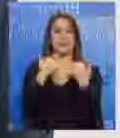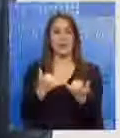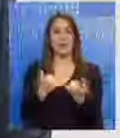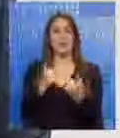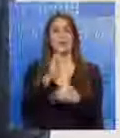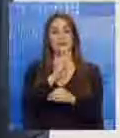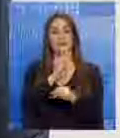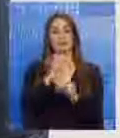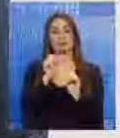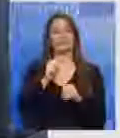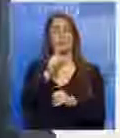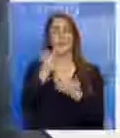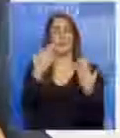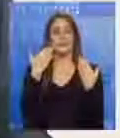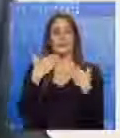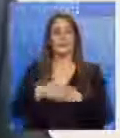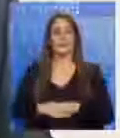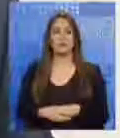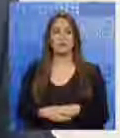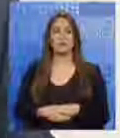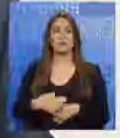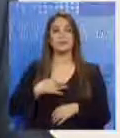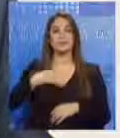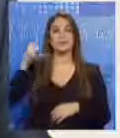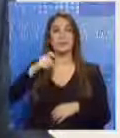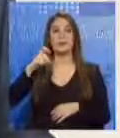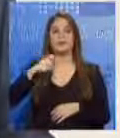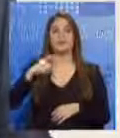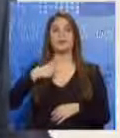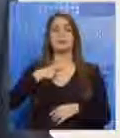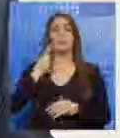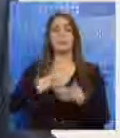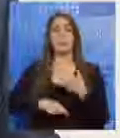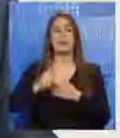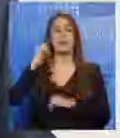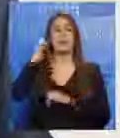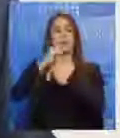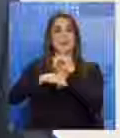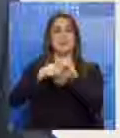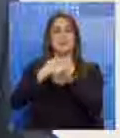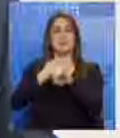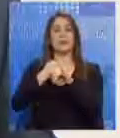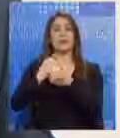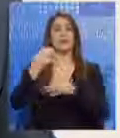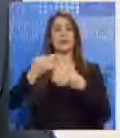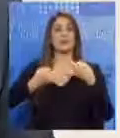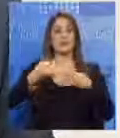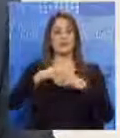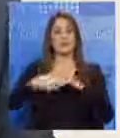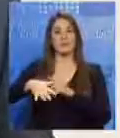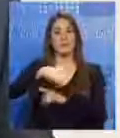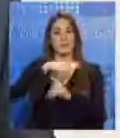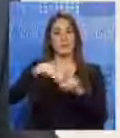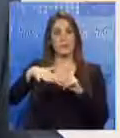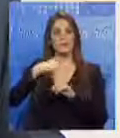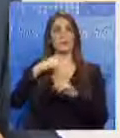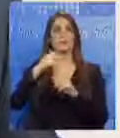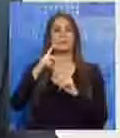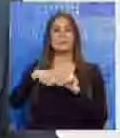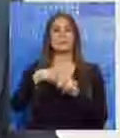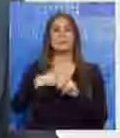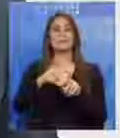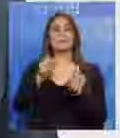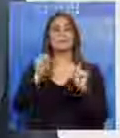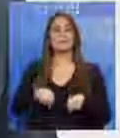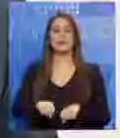representante legal, las acciones penales que también se han desatado a partir del incumplimiento de la normativa ambiental de la ciudad de Guayaquil, de que se instaure